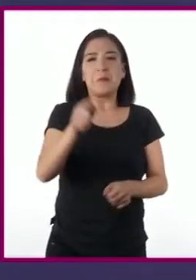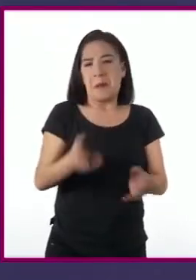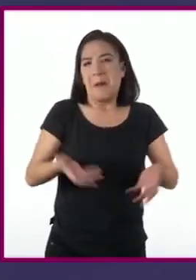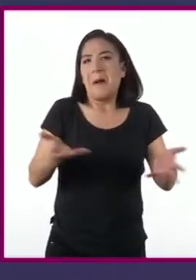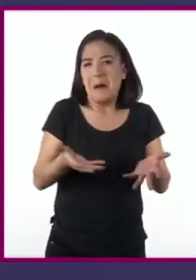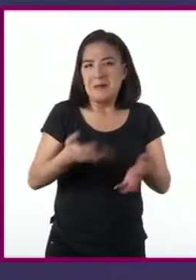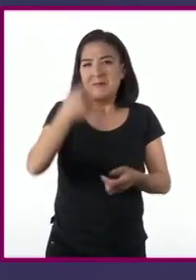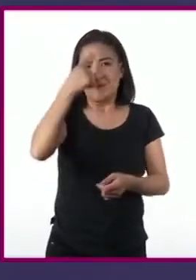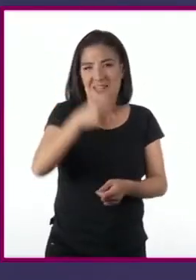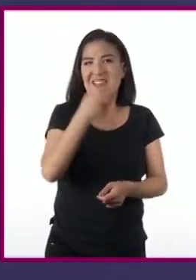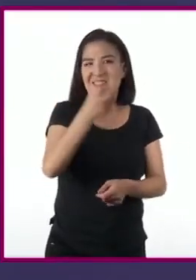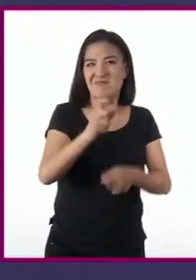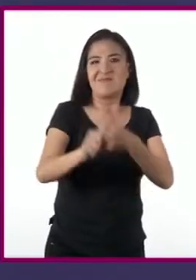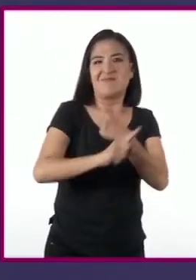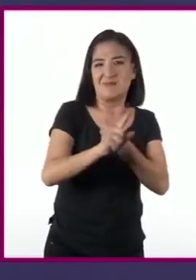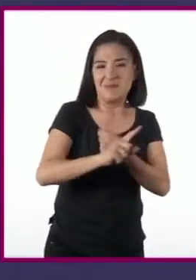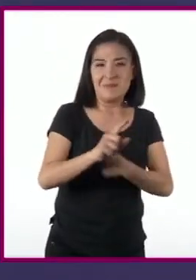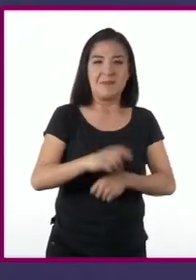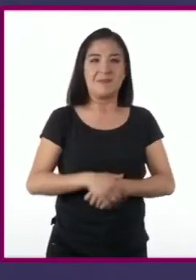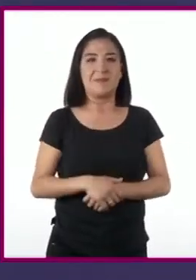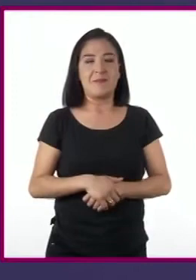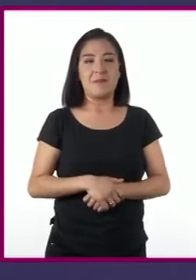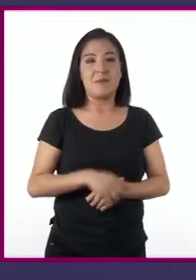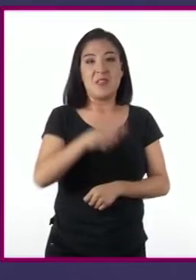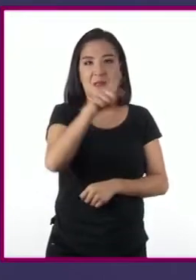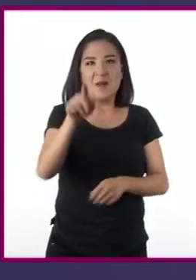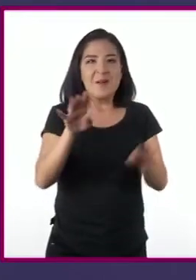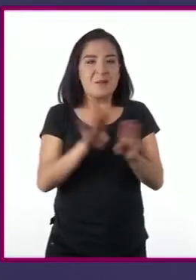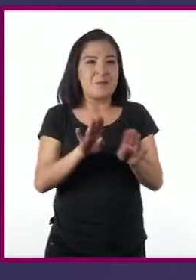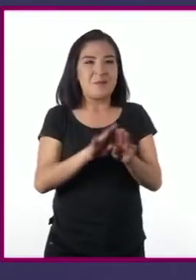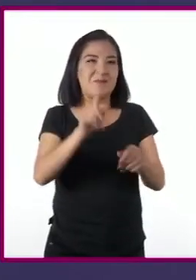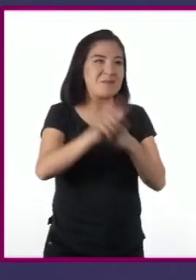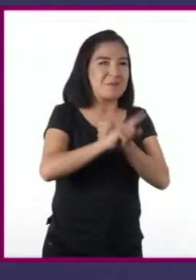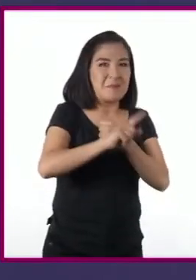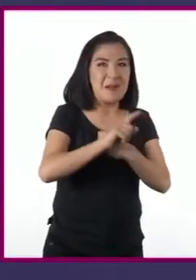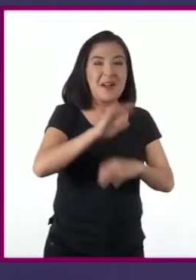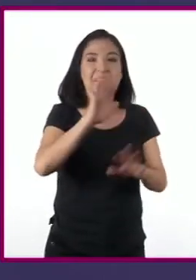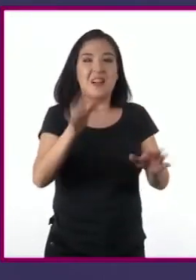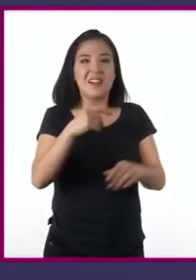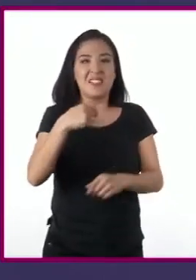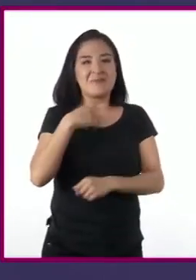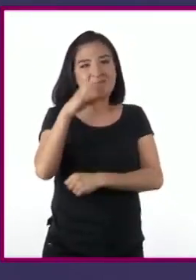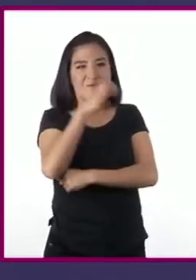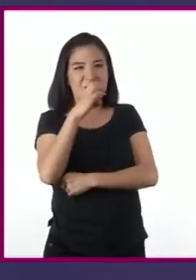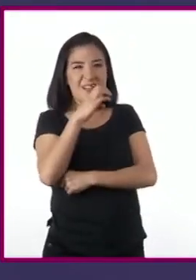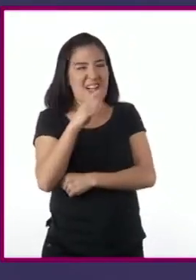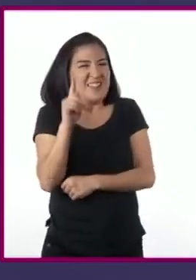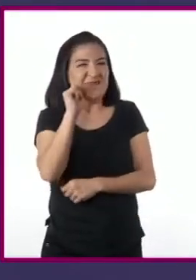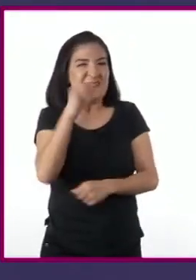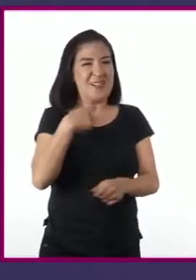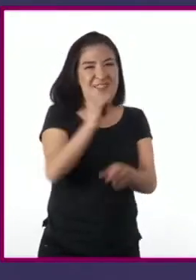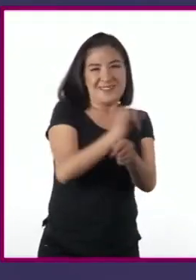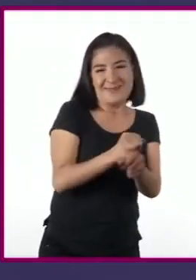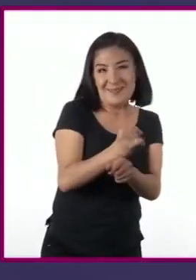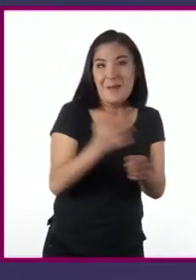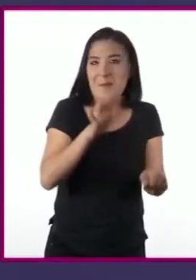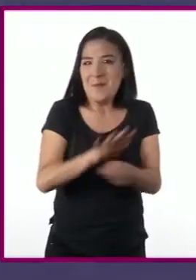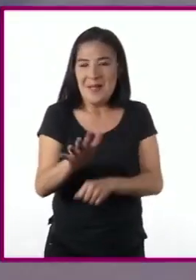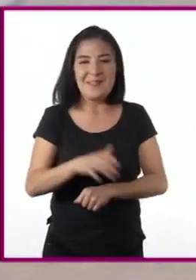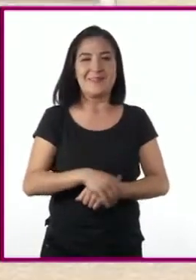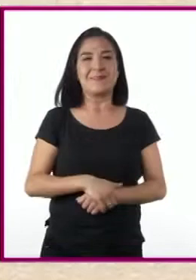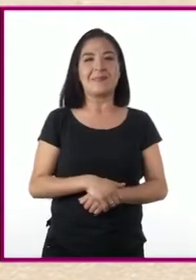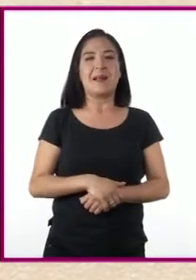ante tales situaciones? ¿Se han quedado con la curiosidad o se han lanzado a investigar? Ahora